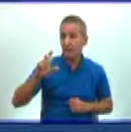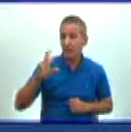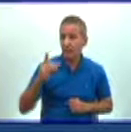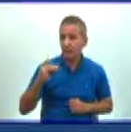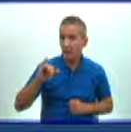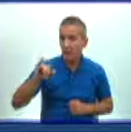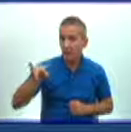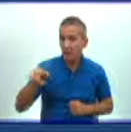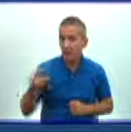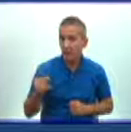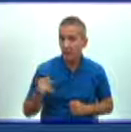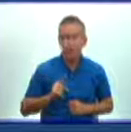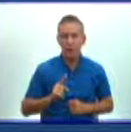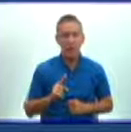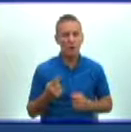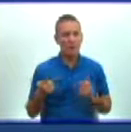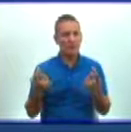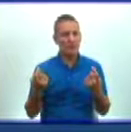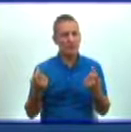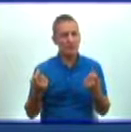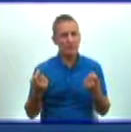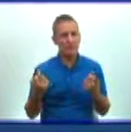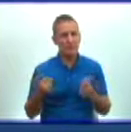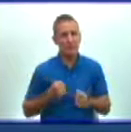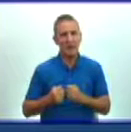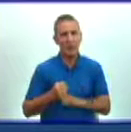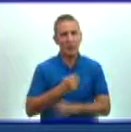palabras rebuscadas.